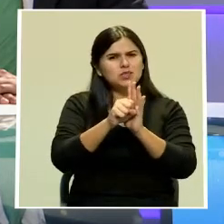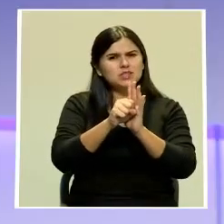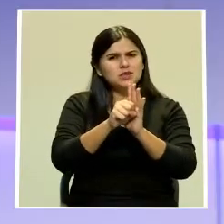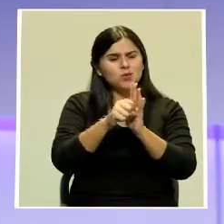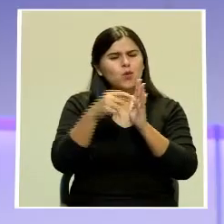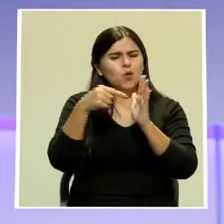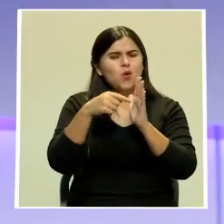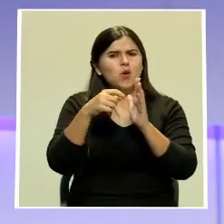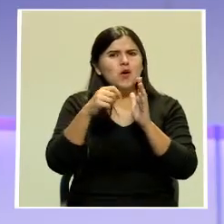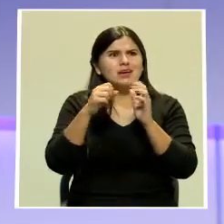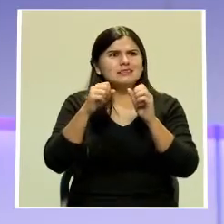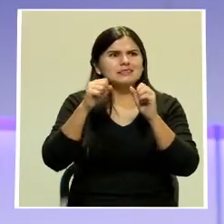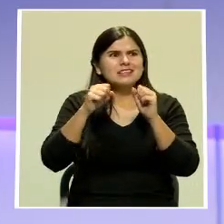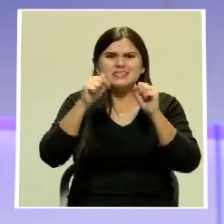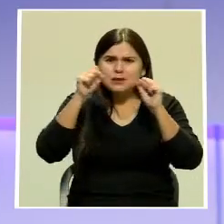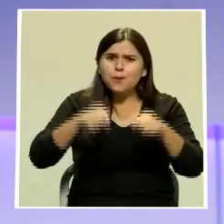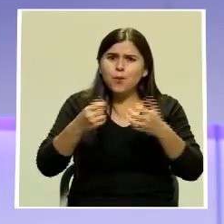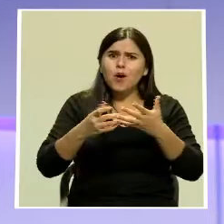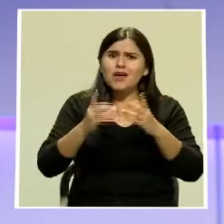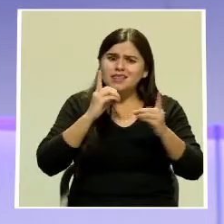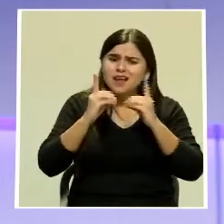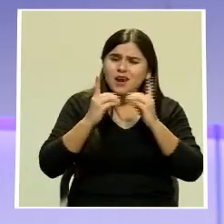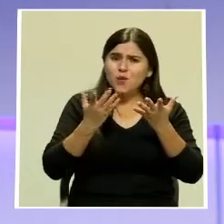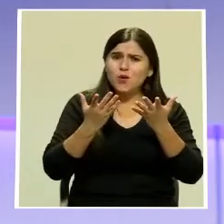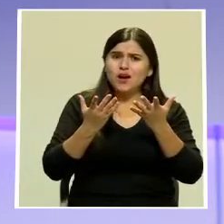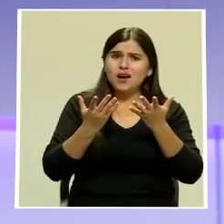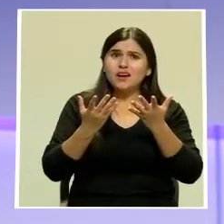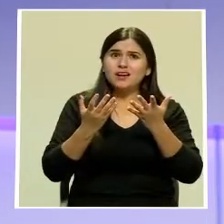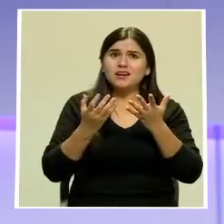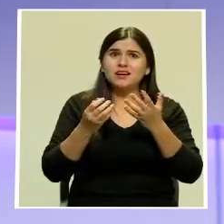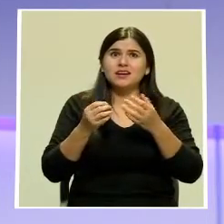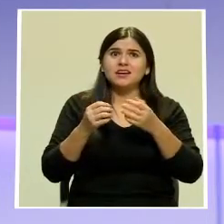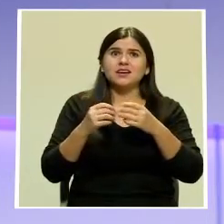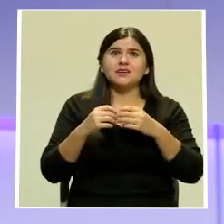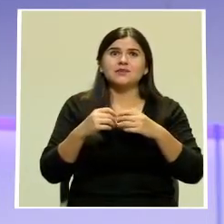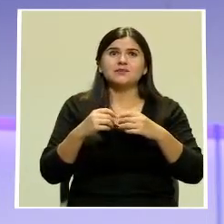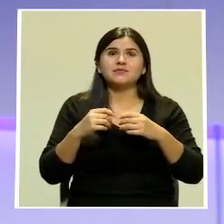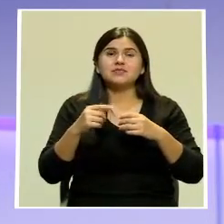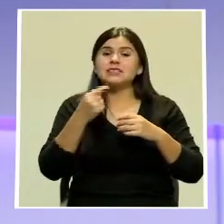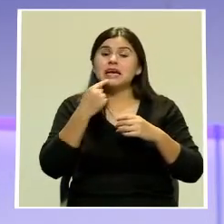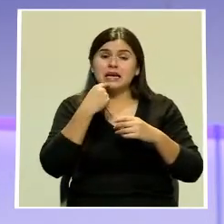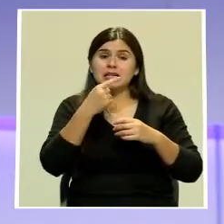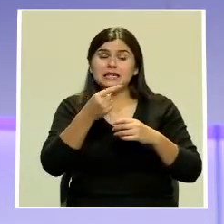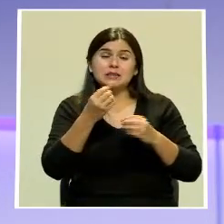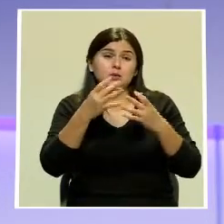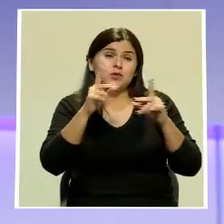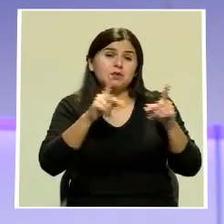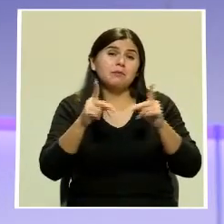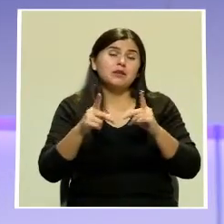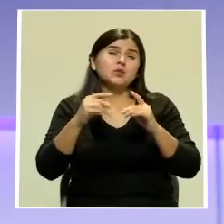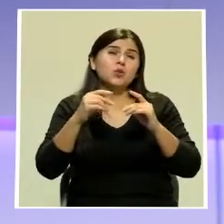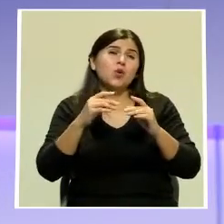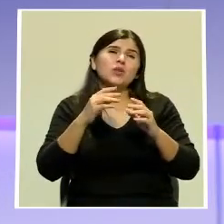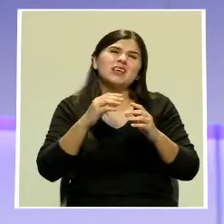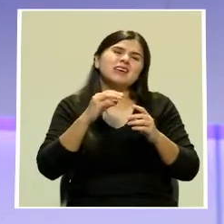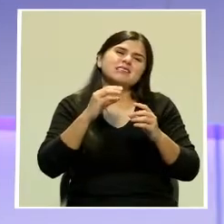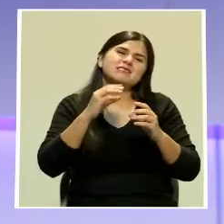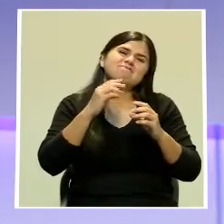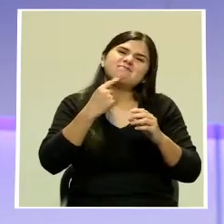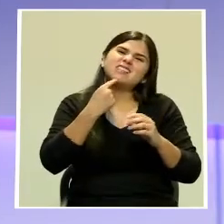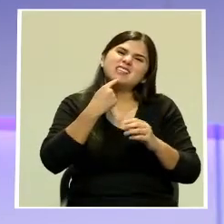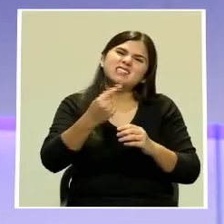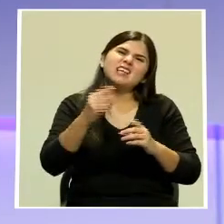diálogo. En el post mucha gente habló, bueno, pero ya había habido 3.000, 4.000 muertos, persecuciones. ¿Cómo hacemos para